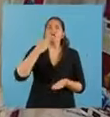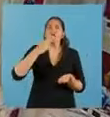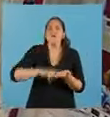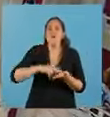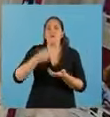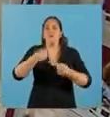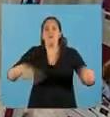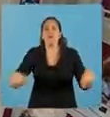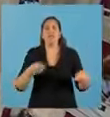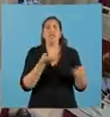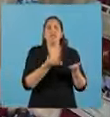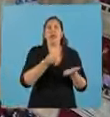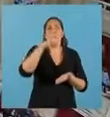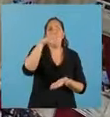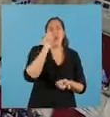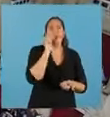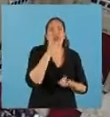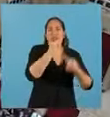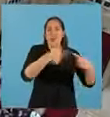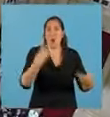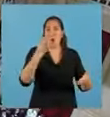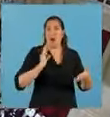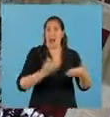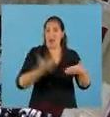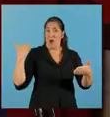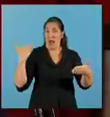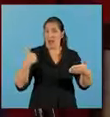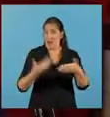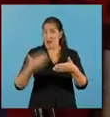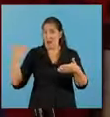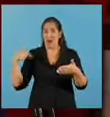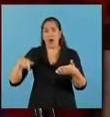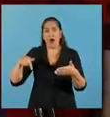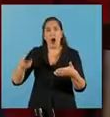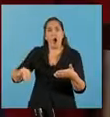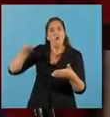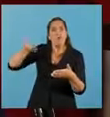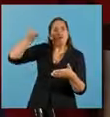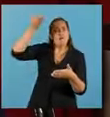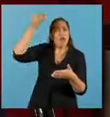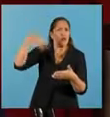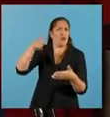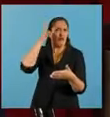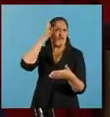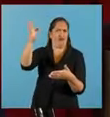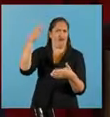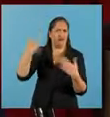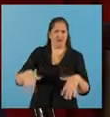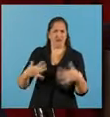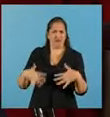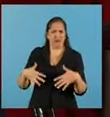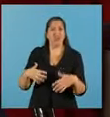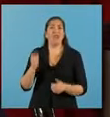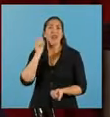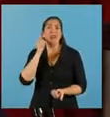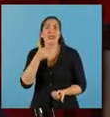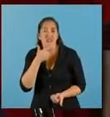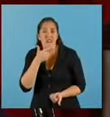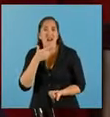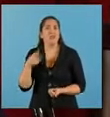servicios públicos en los 4 años que precedieron a nuestra llegada registraron incrementos excesivos. El servicio de gas